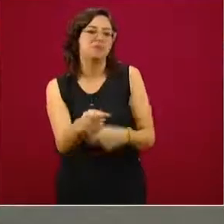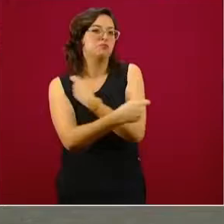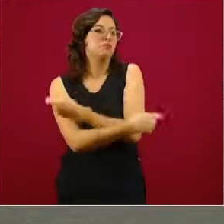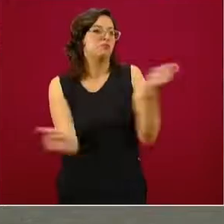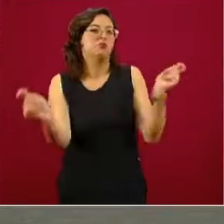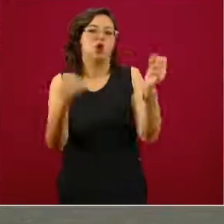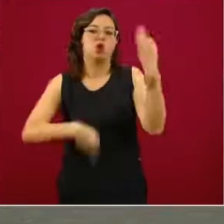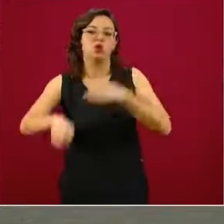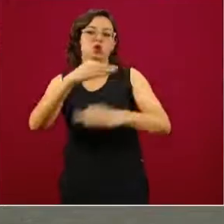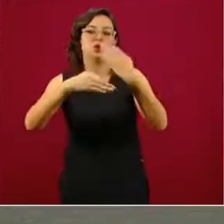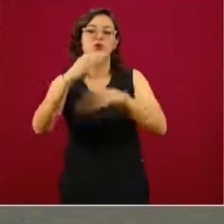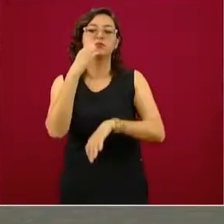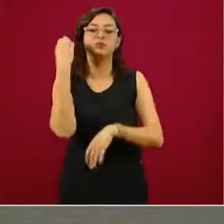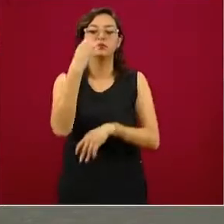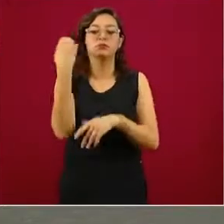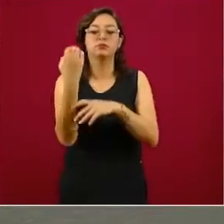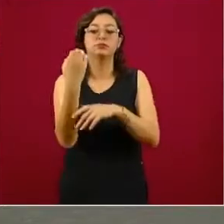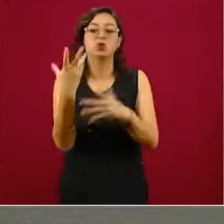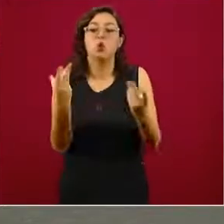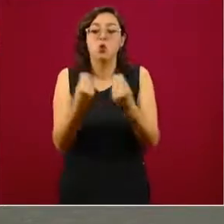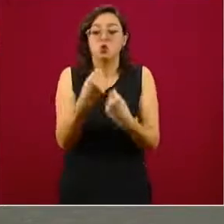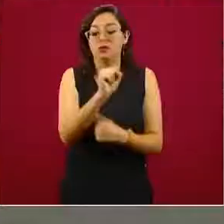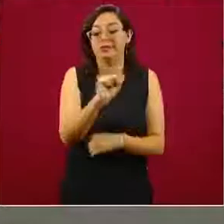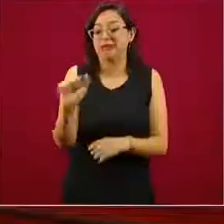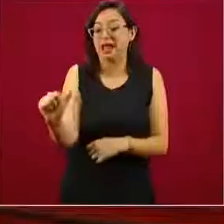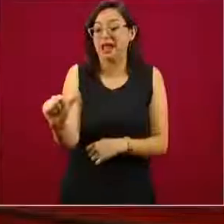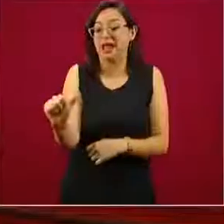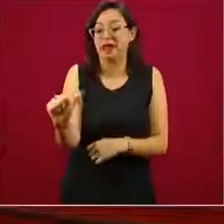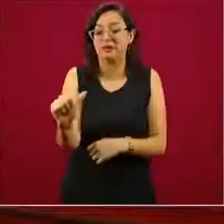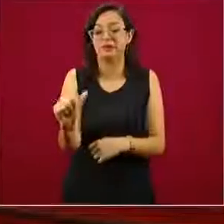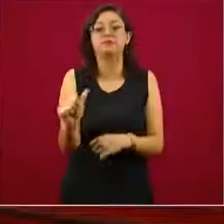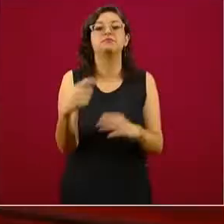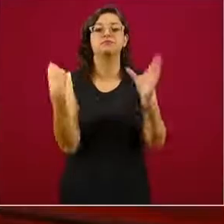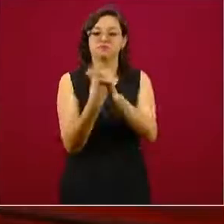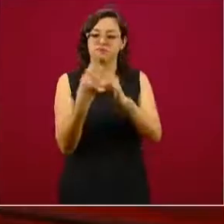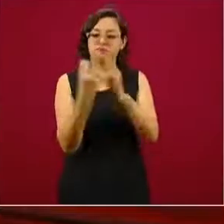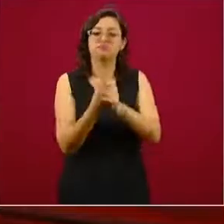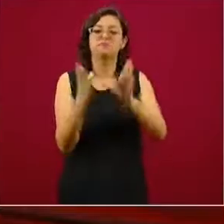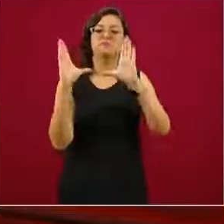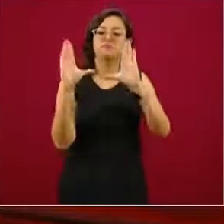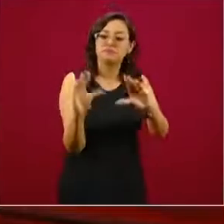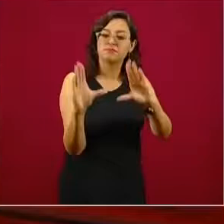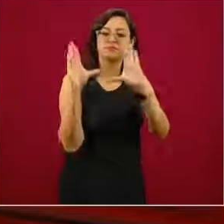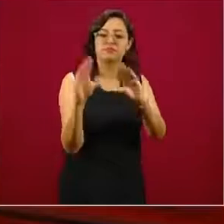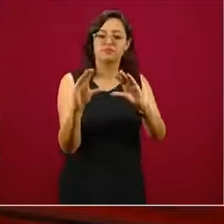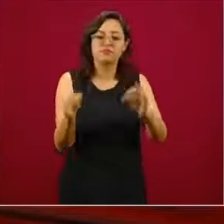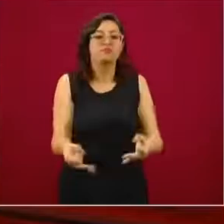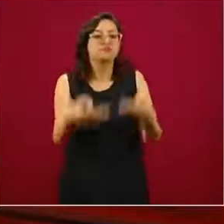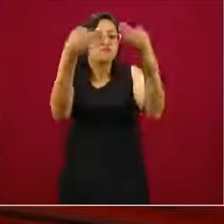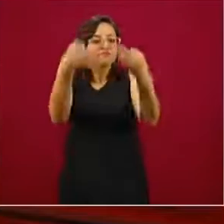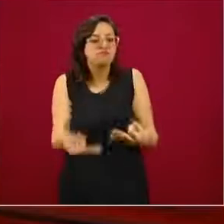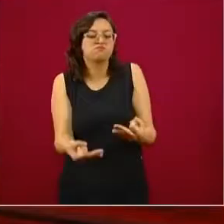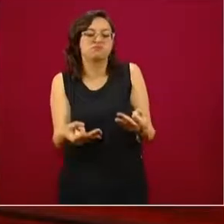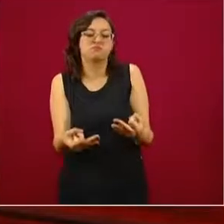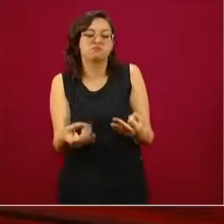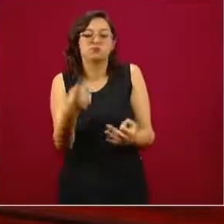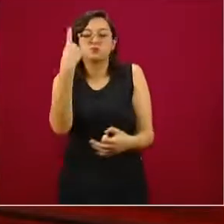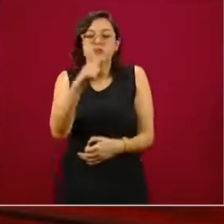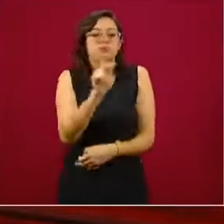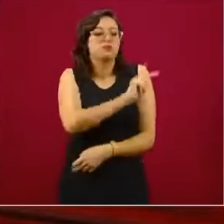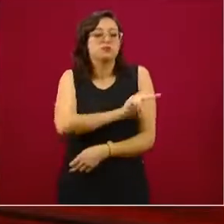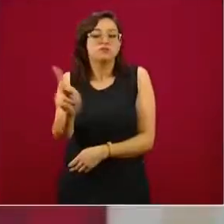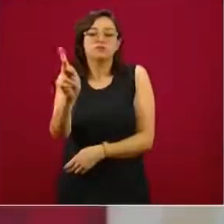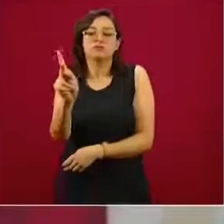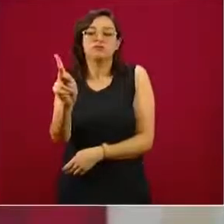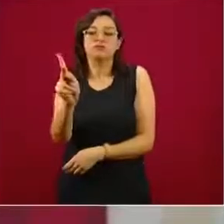escuelas, y con la Secretaría de Salud va a haber un entrenamiento formal para que todo el mundo